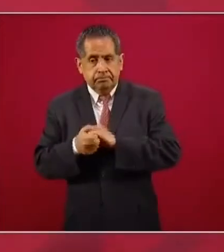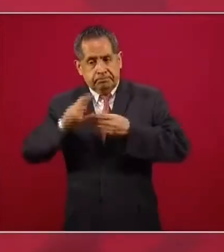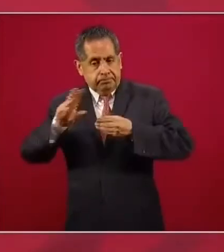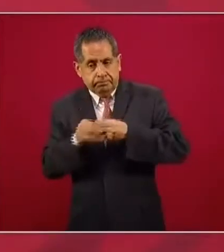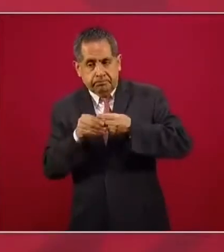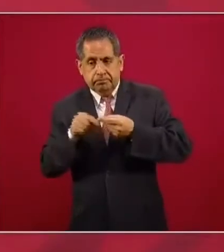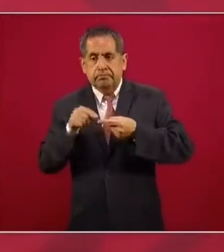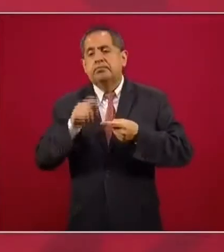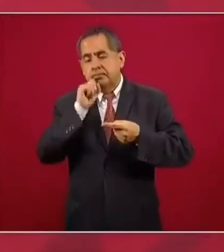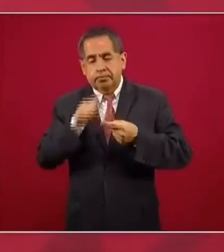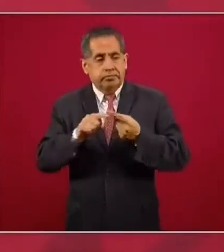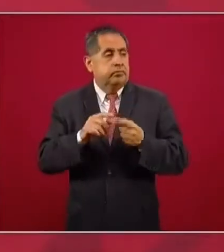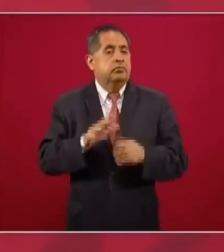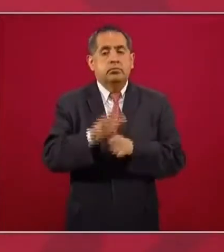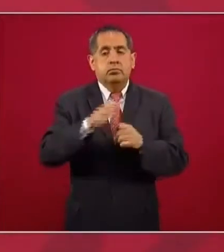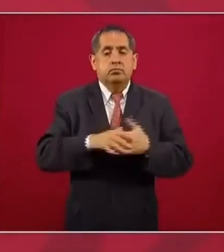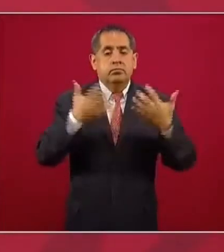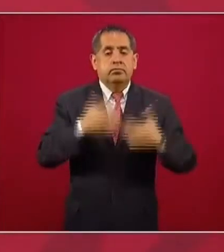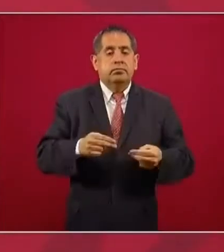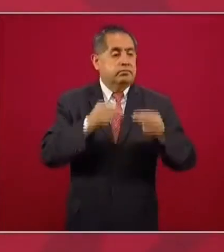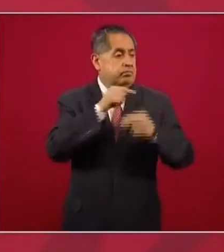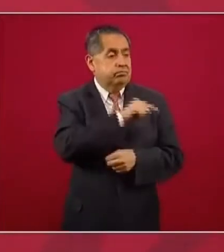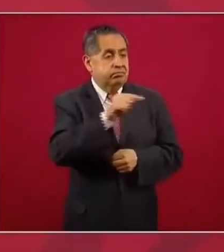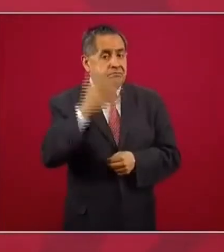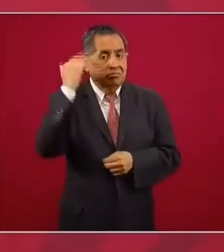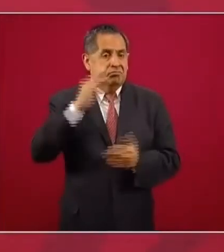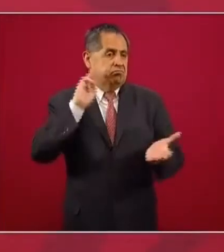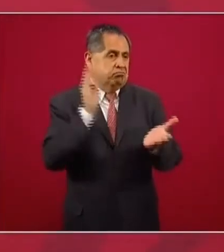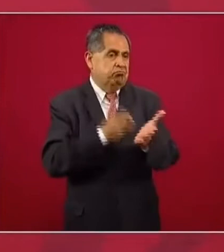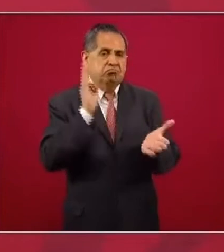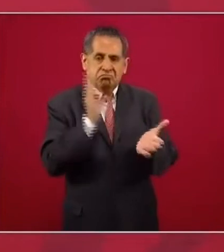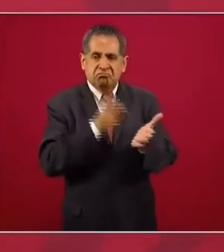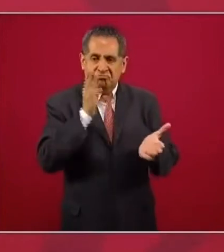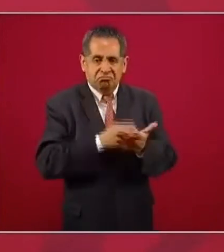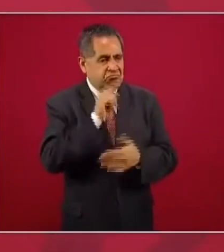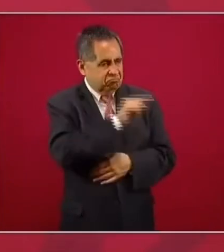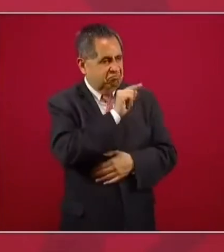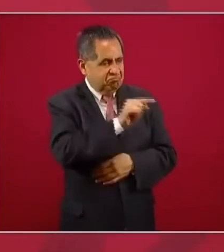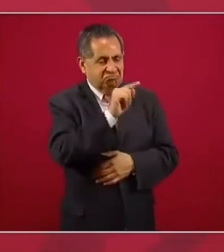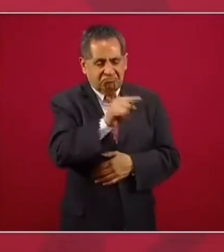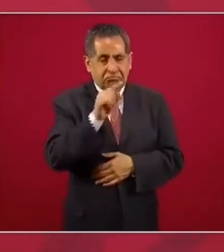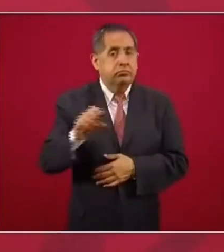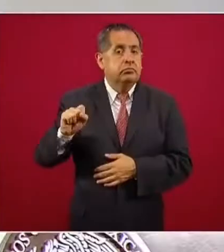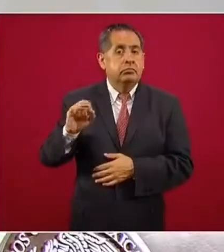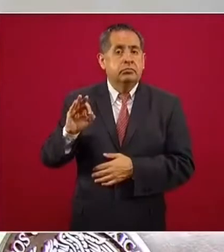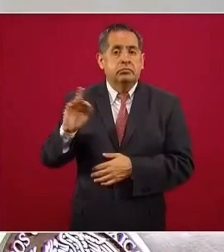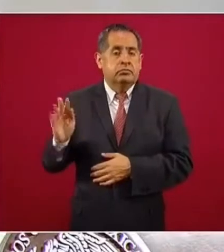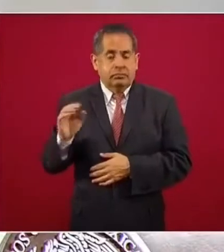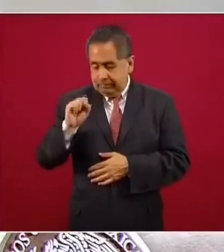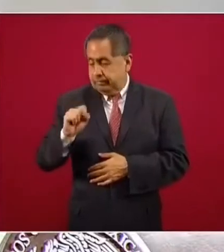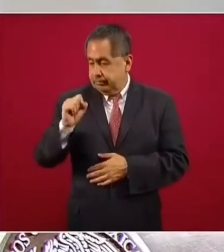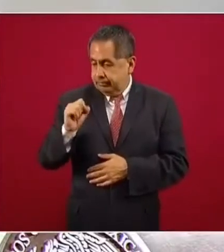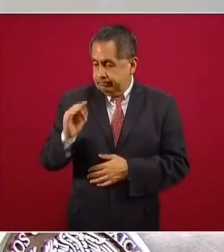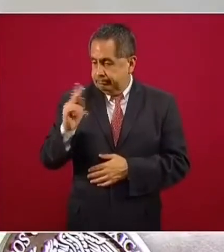anexo el listado de las empresas multadas e inhabilitadas por la Secretaría de la Función Pública y